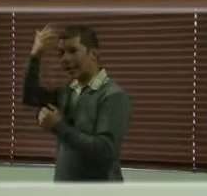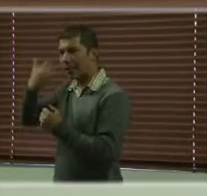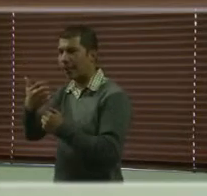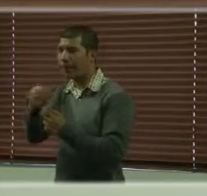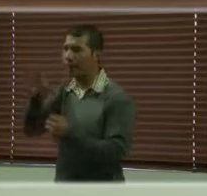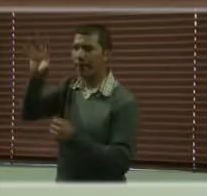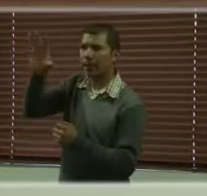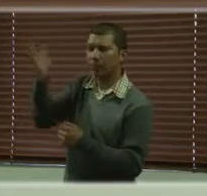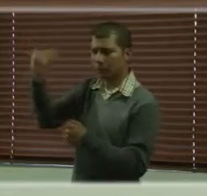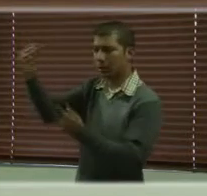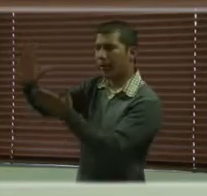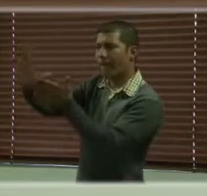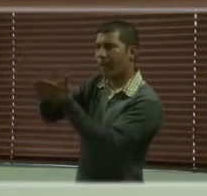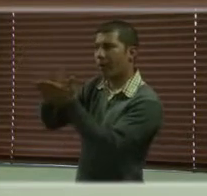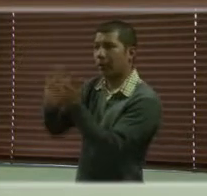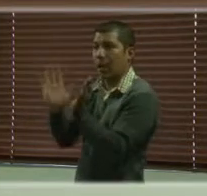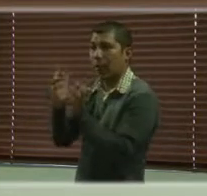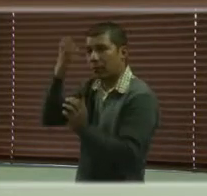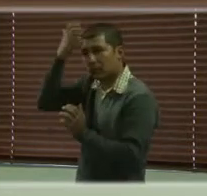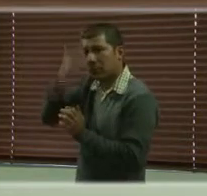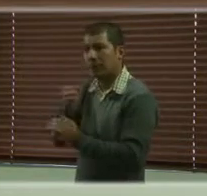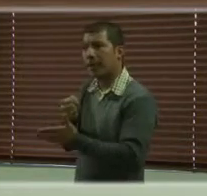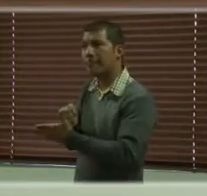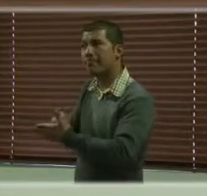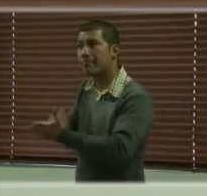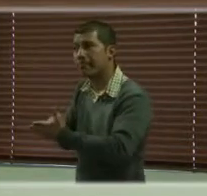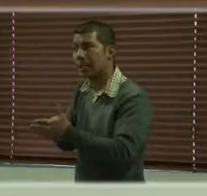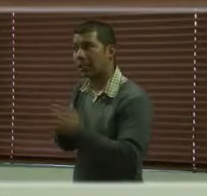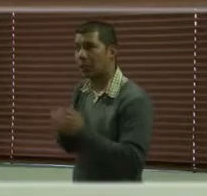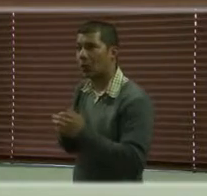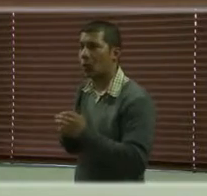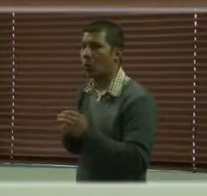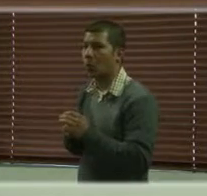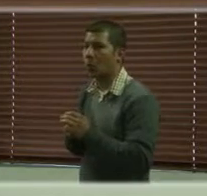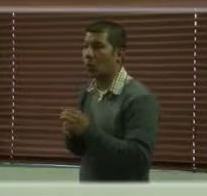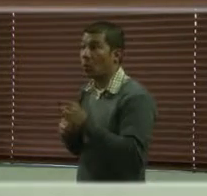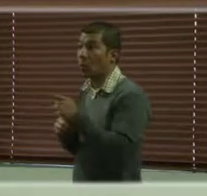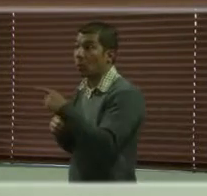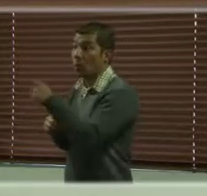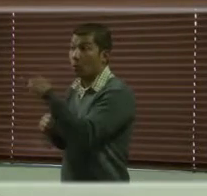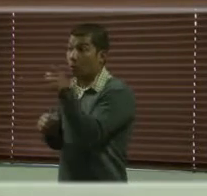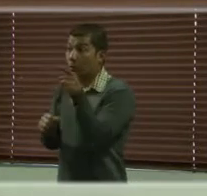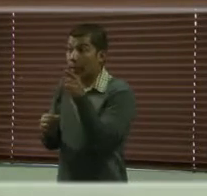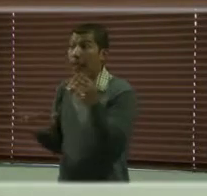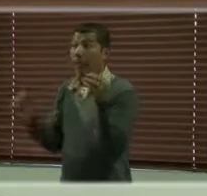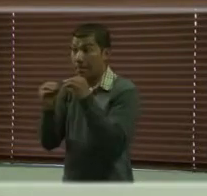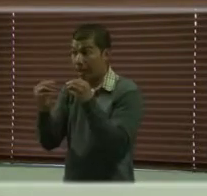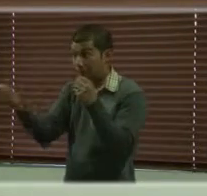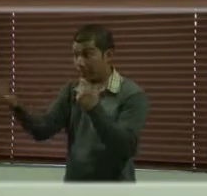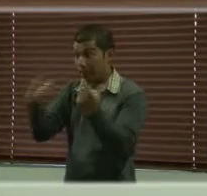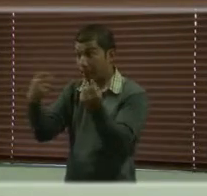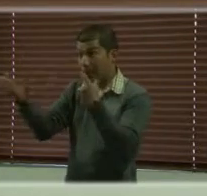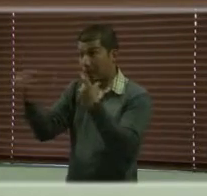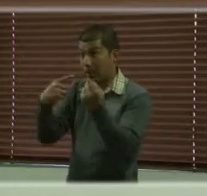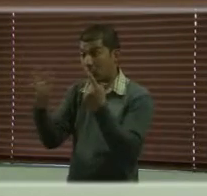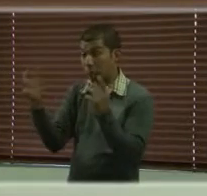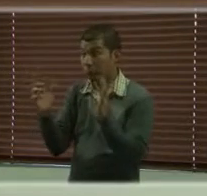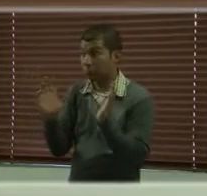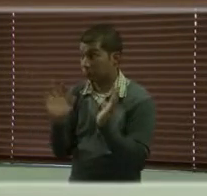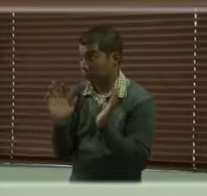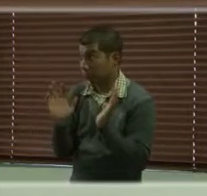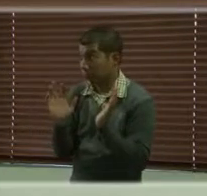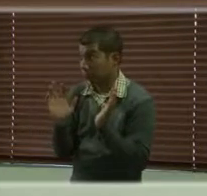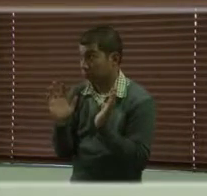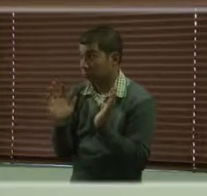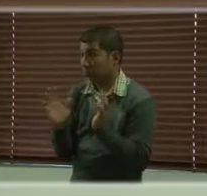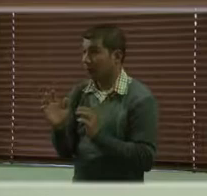país pero si quiere si hay más preguntas sobre el examen de país hacemos eso paso a los otros dos segmentos que